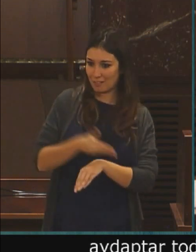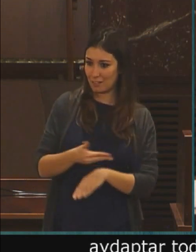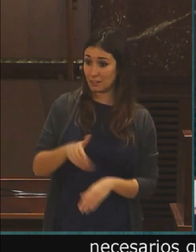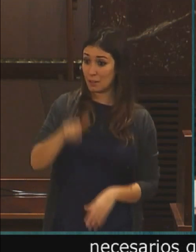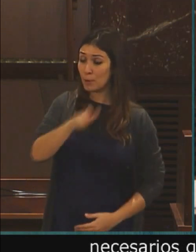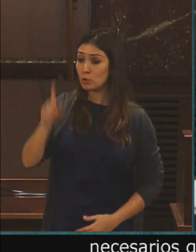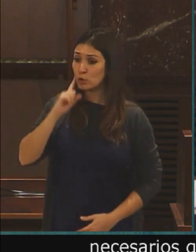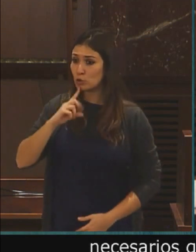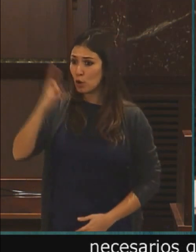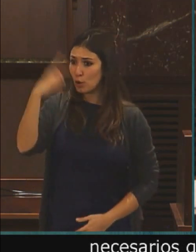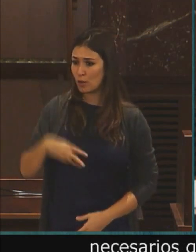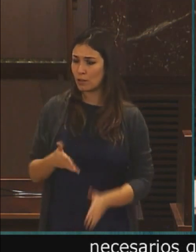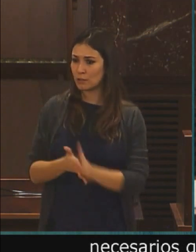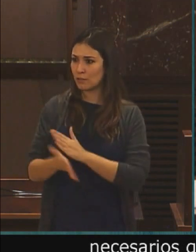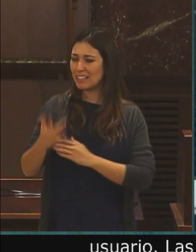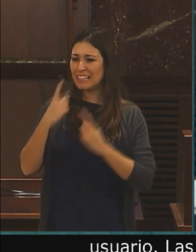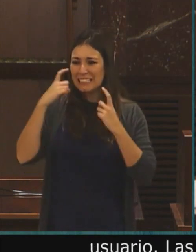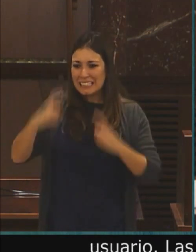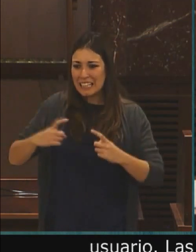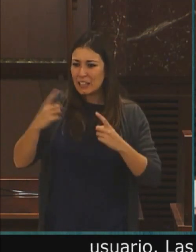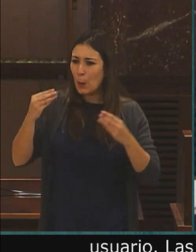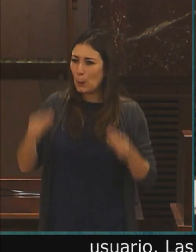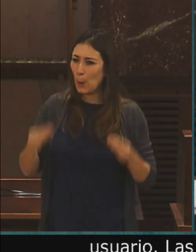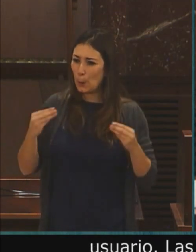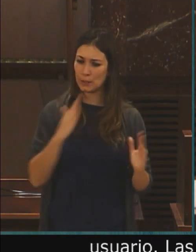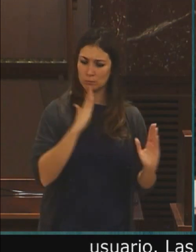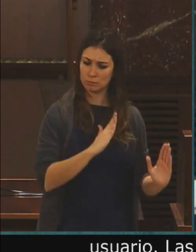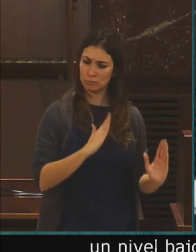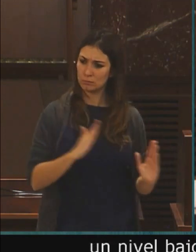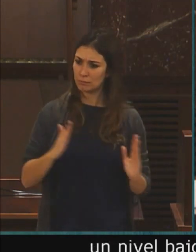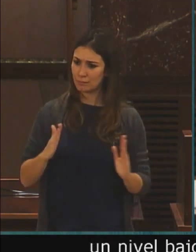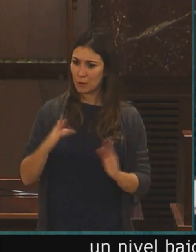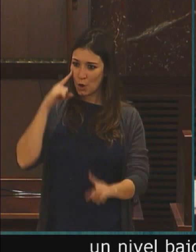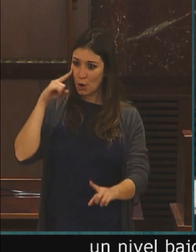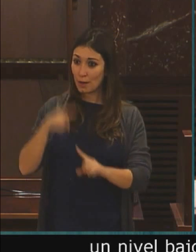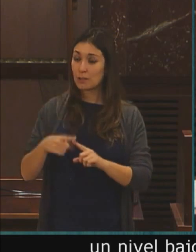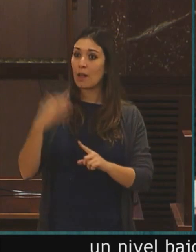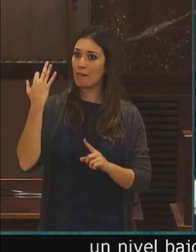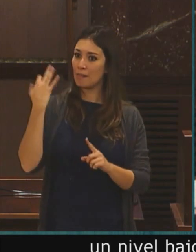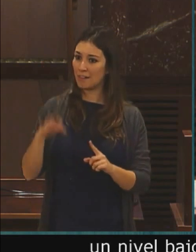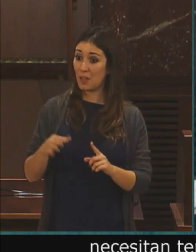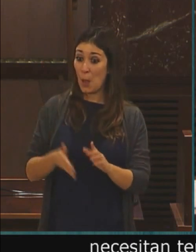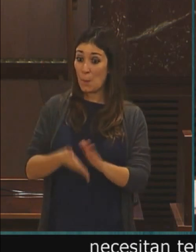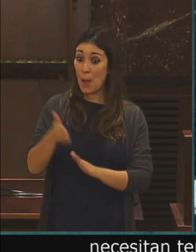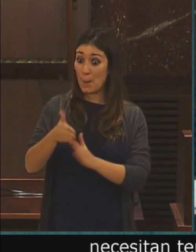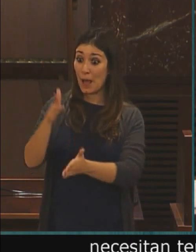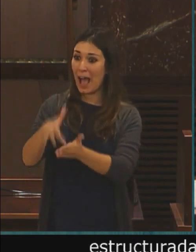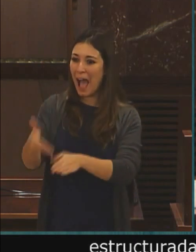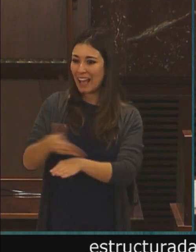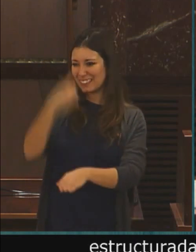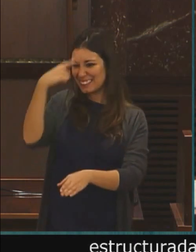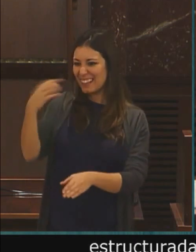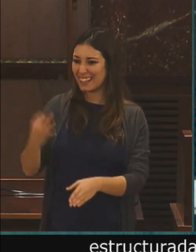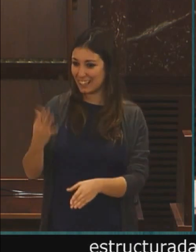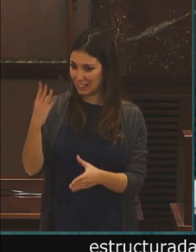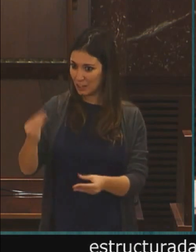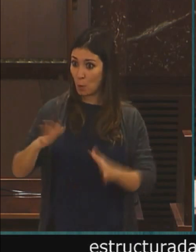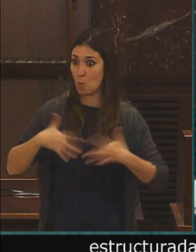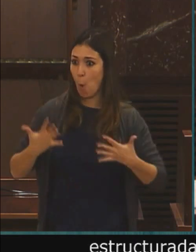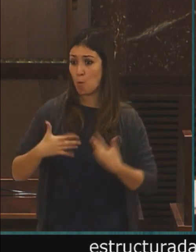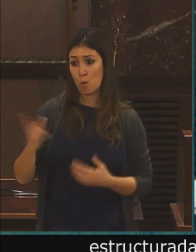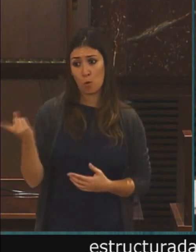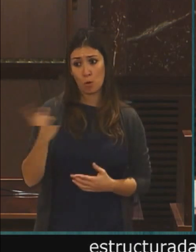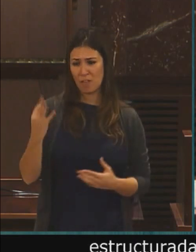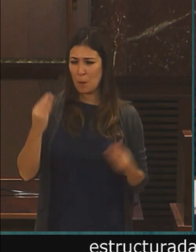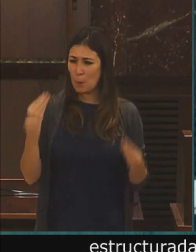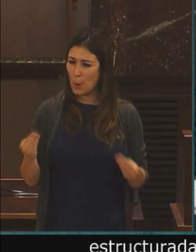personas sordociegas de un nivel bajo de funcionamiento necesitan tener su vida muy estructurada para que de esta manera puedan anticipar qué va a ocurrir en cada